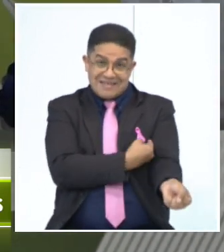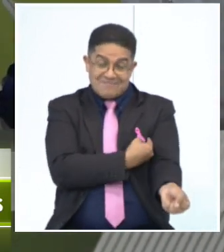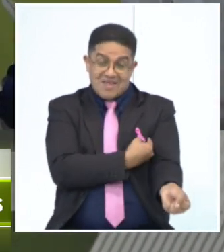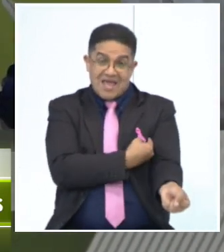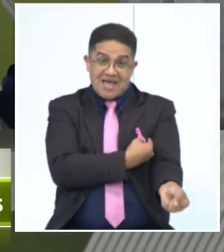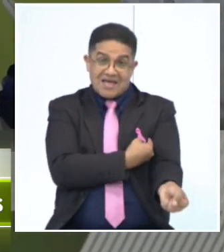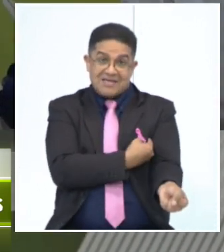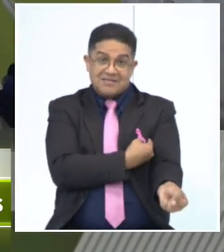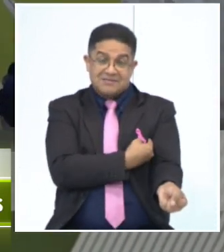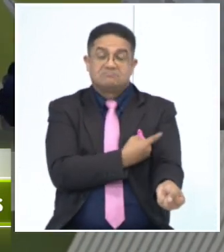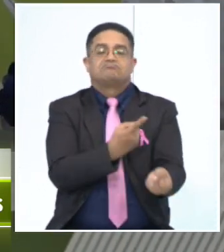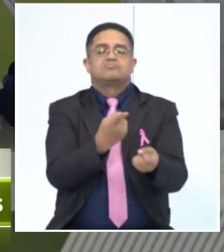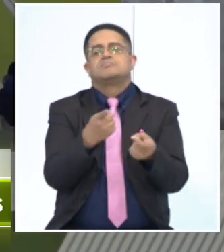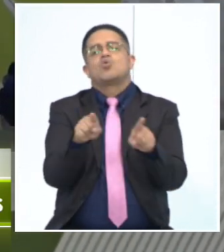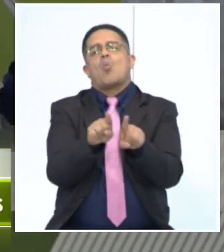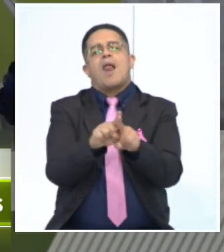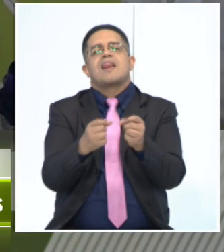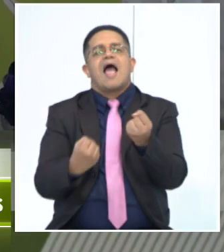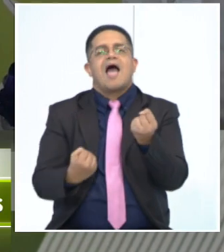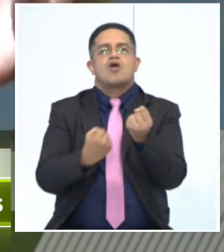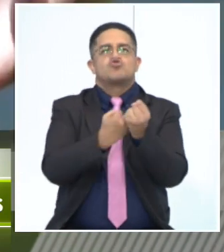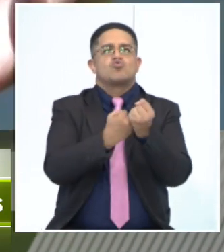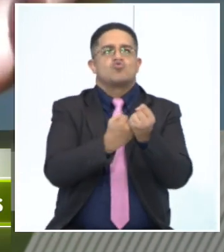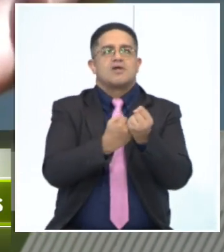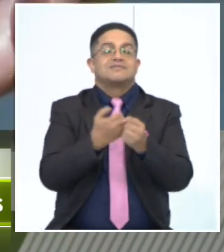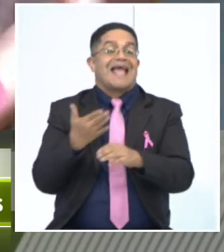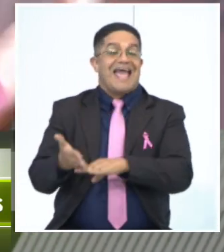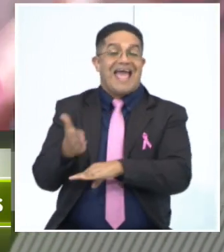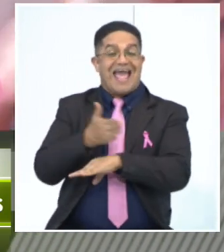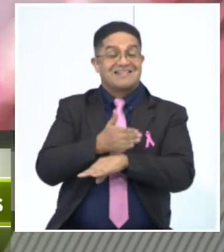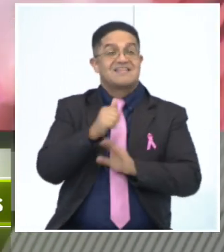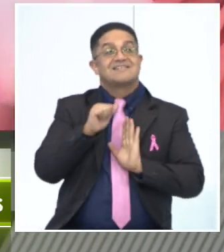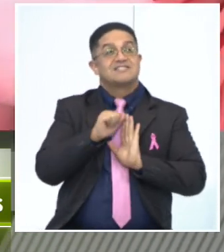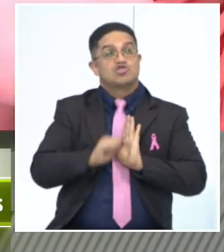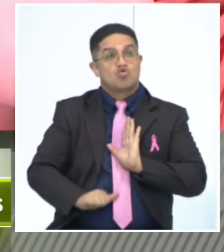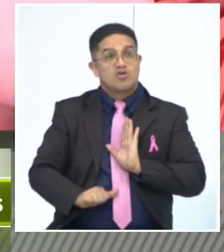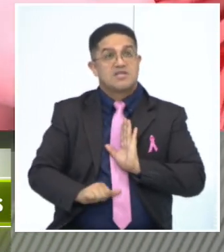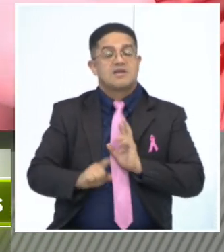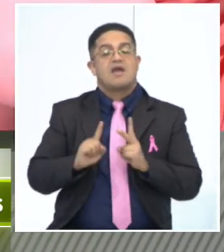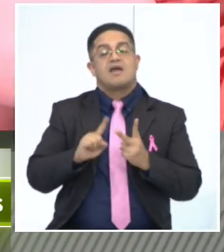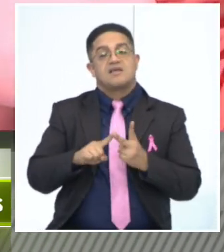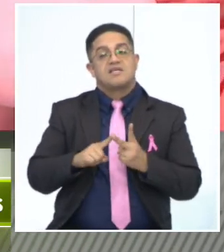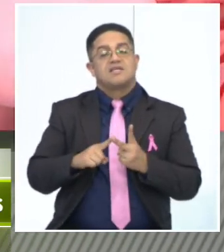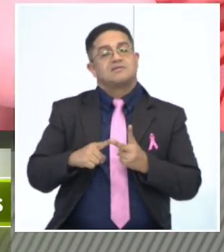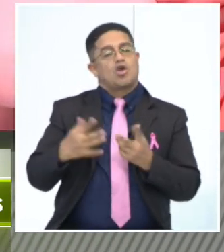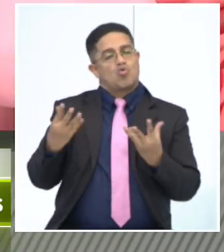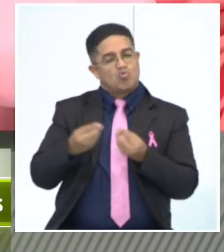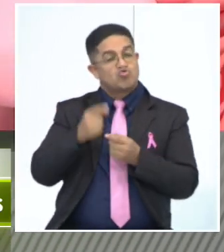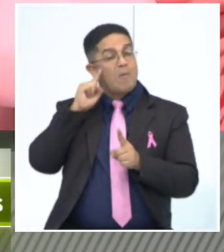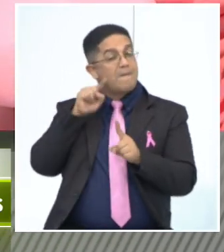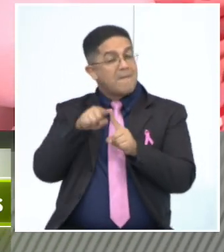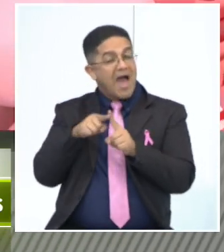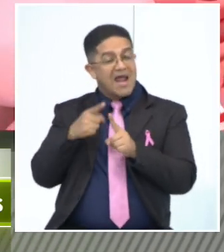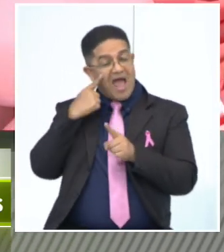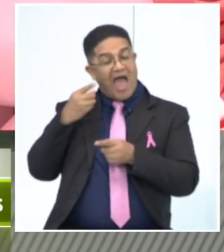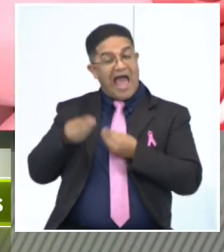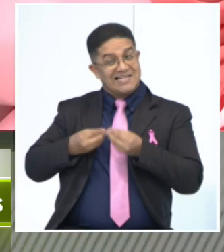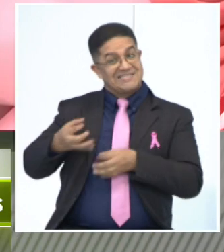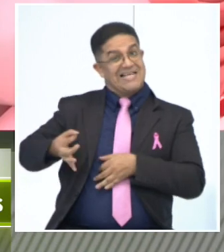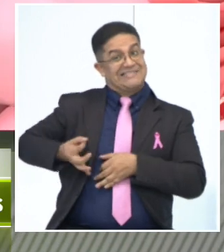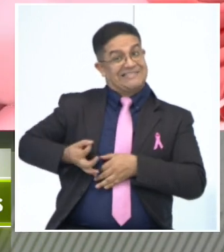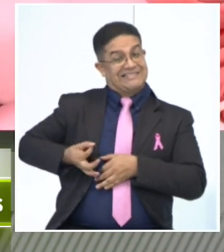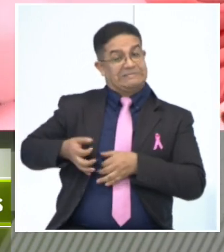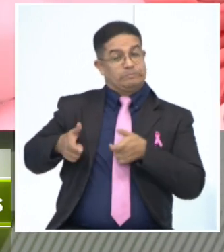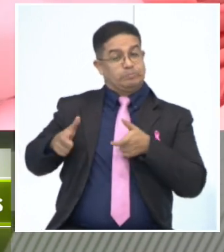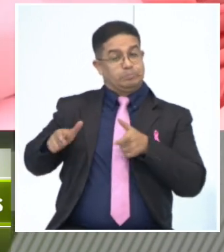manera neoadyuvante, es decir, antes de la quimio, antes de la cirugía, y se hace en conjunto para reducir el tamaño tumoral y poder hacer cirugía